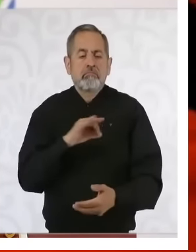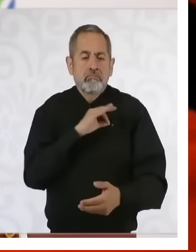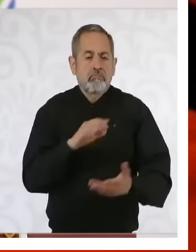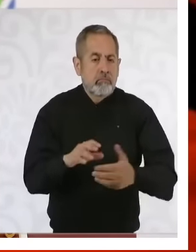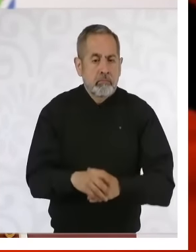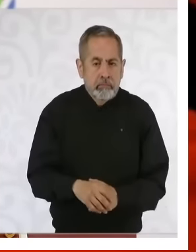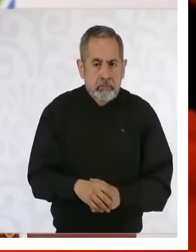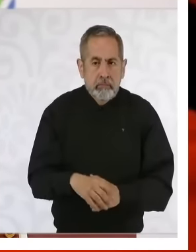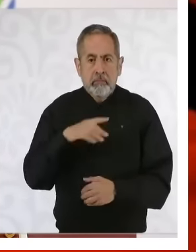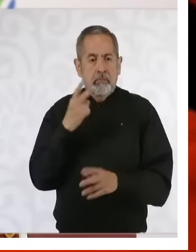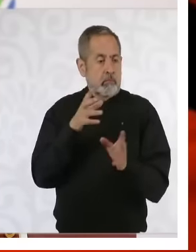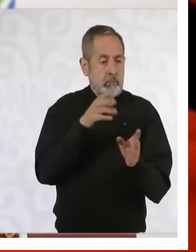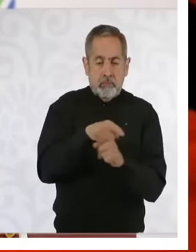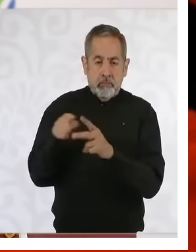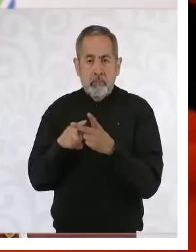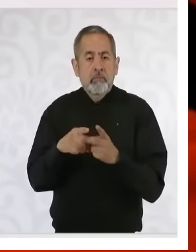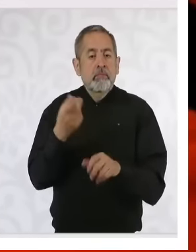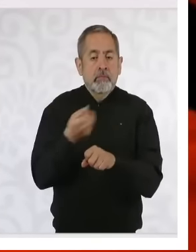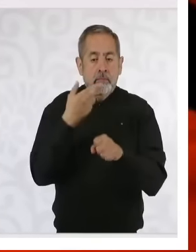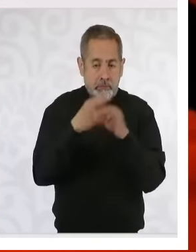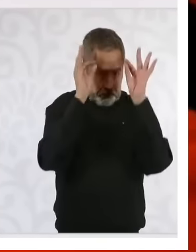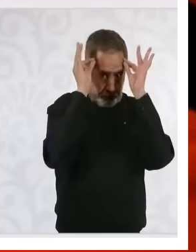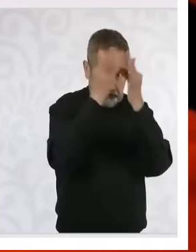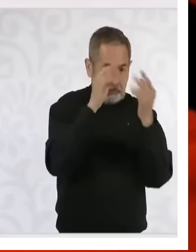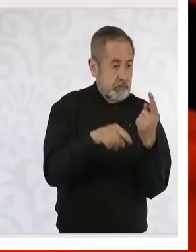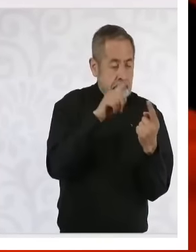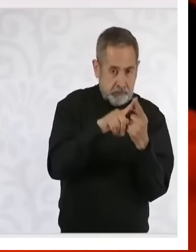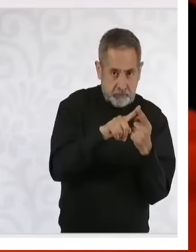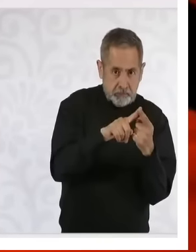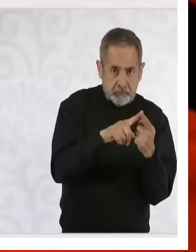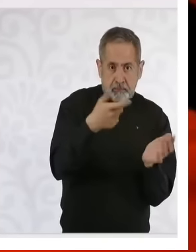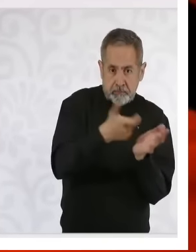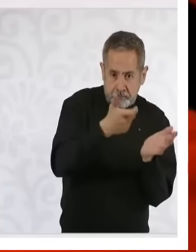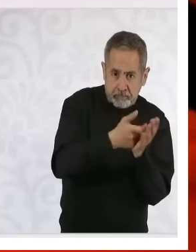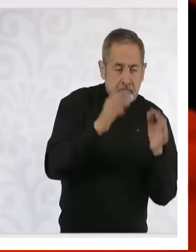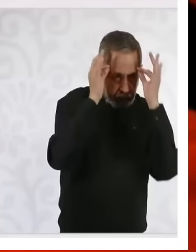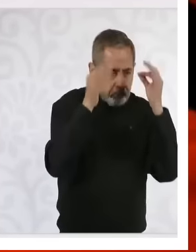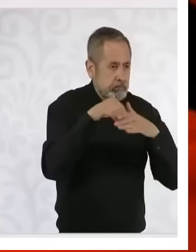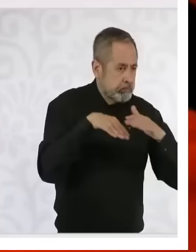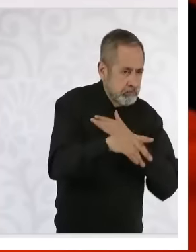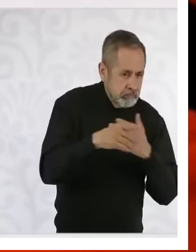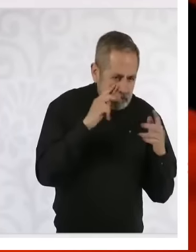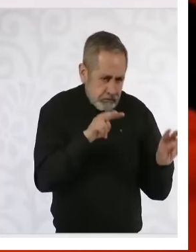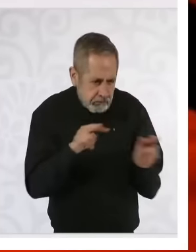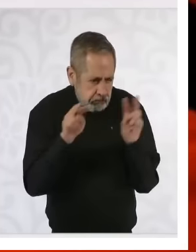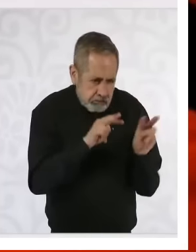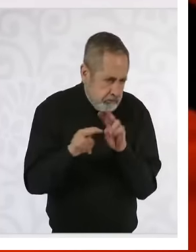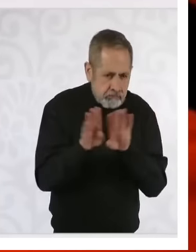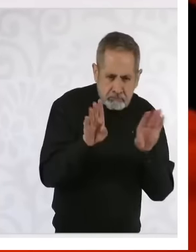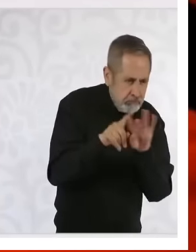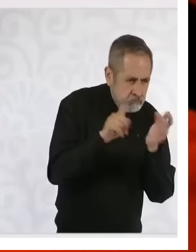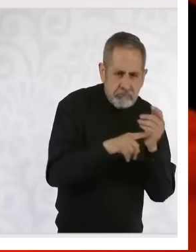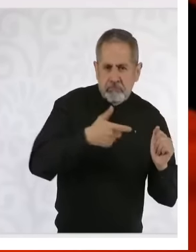áreas importantes. Una es aduanas, sí. La modernización de las aduanas y que se deje